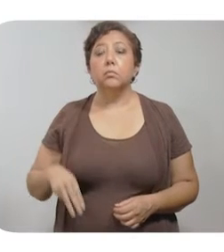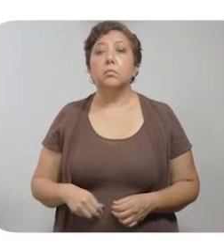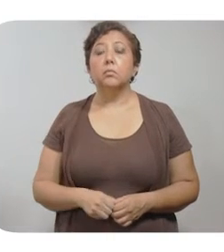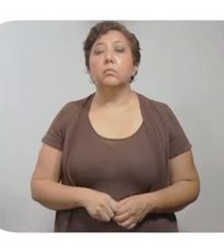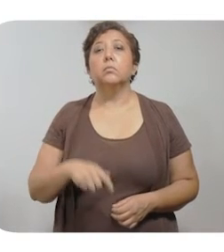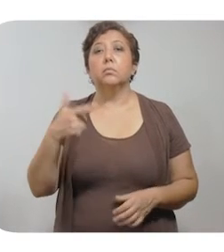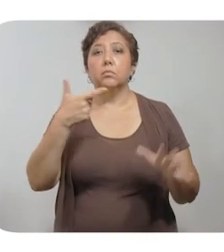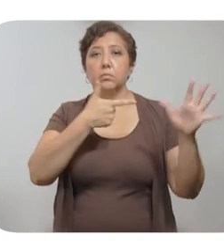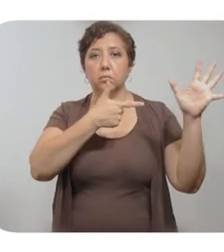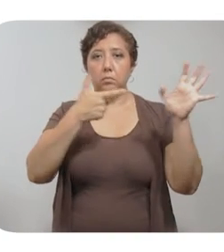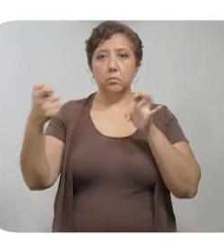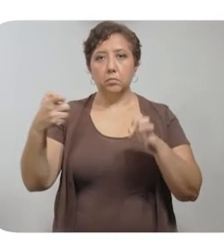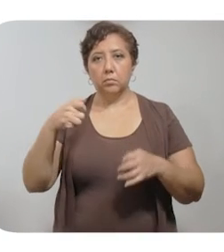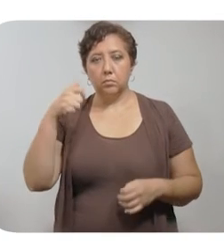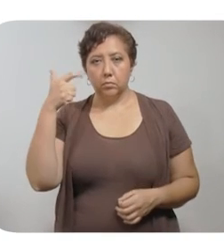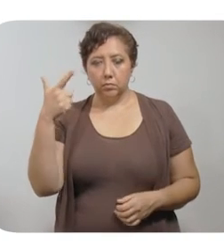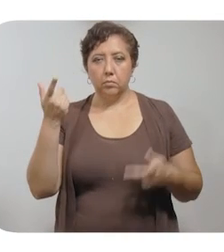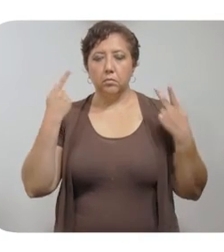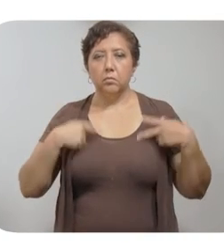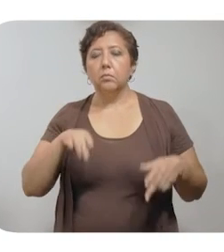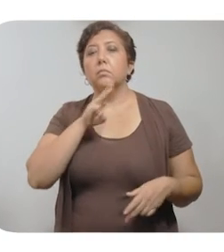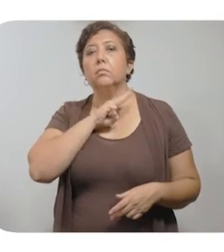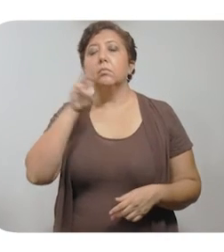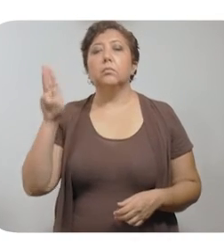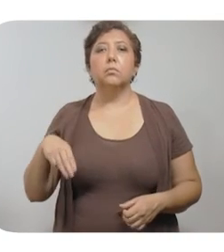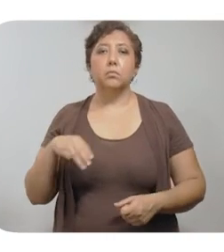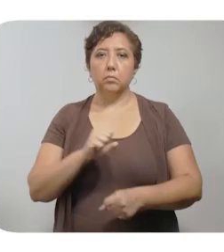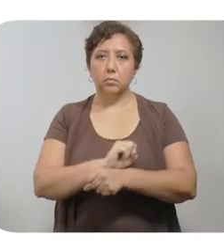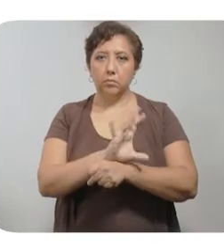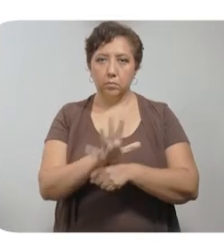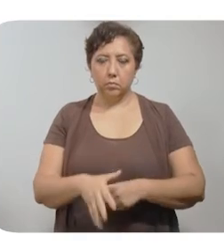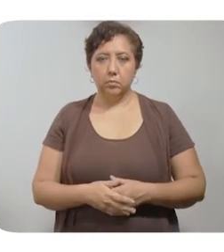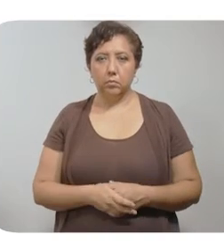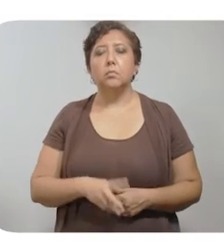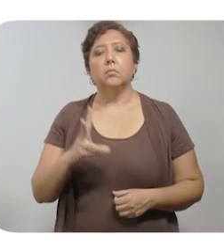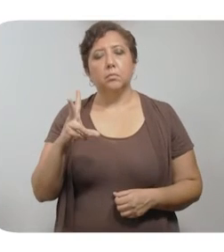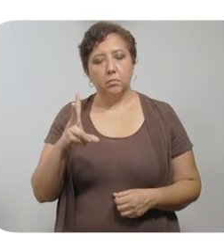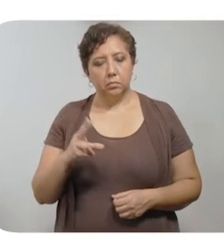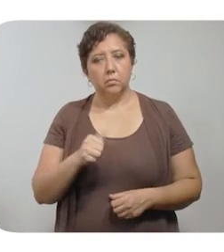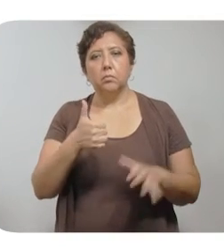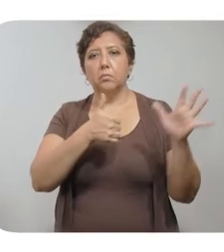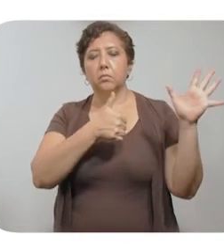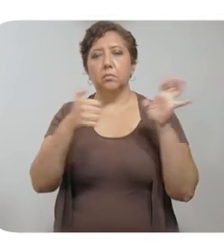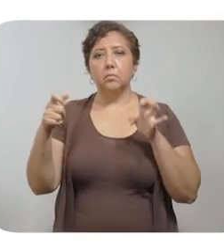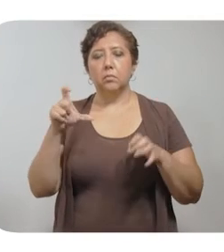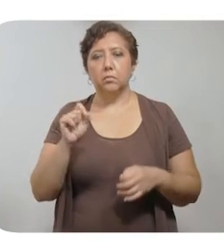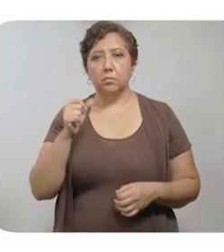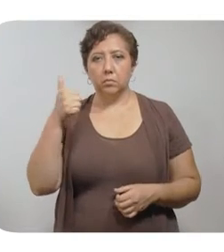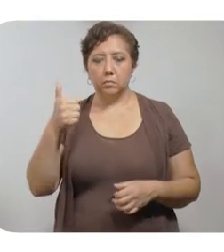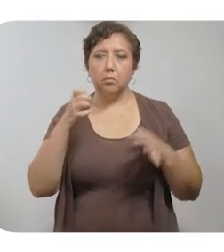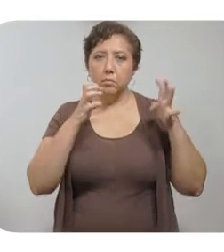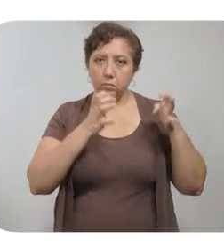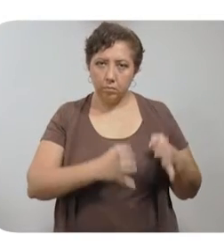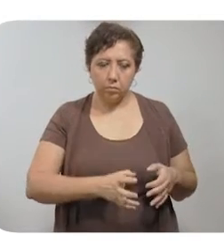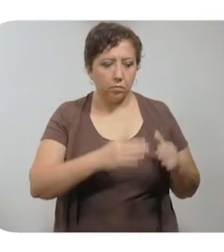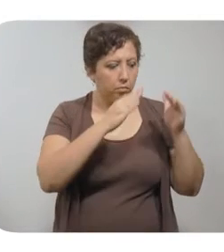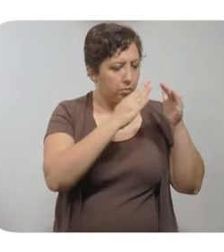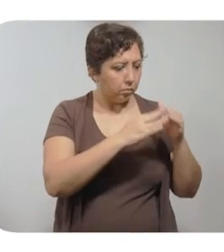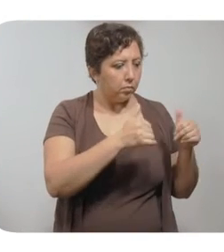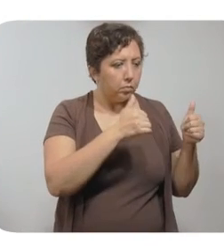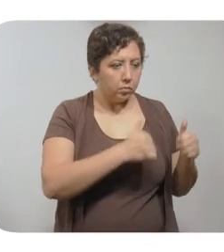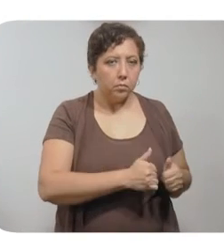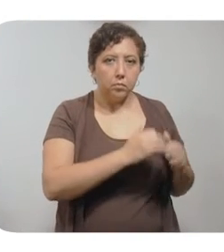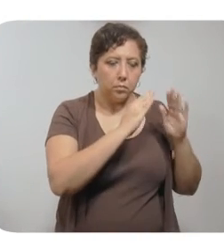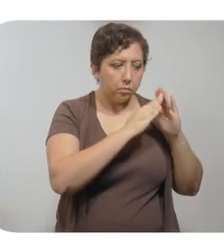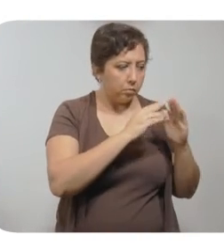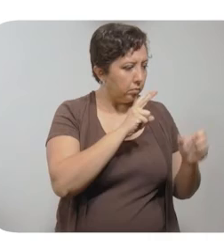total, son 707 las personas fallecidas a causa del coronavirus. También 626 están estables, aisladas y